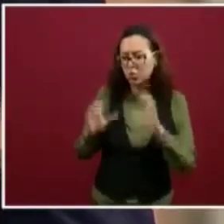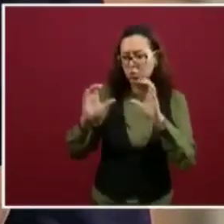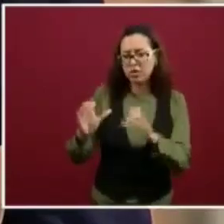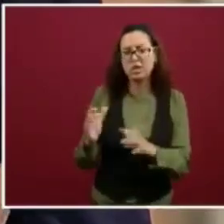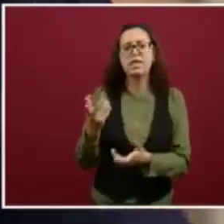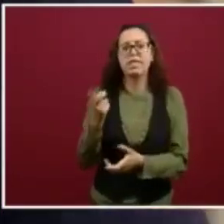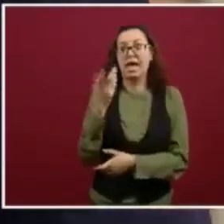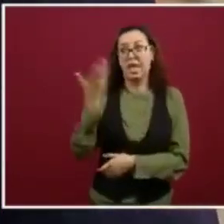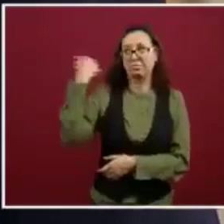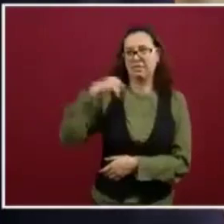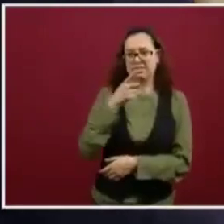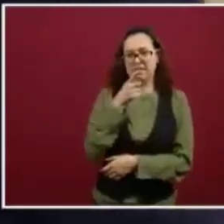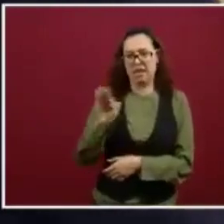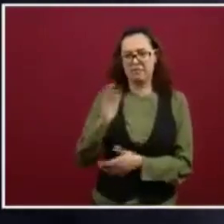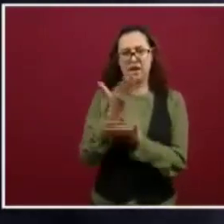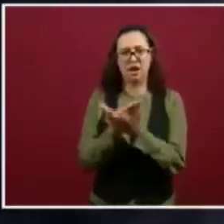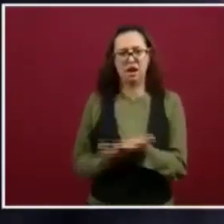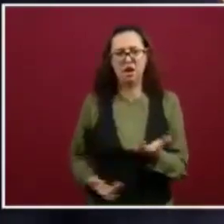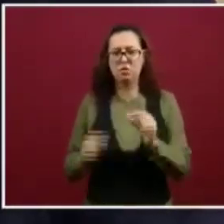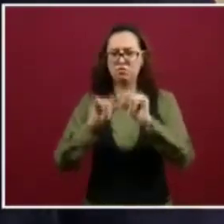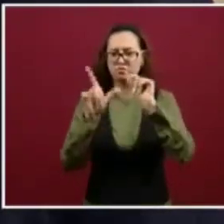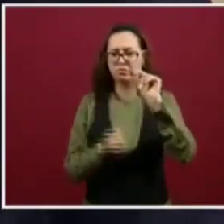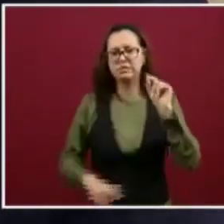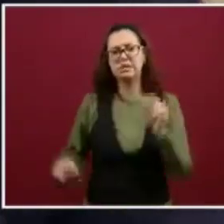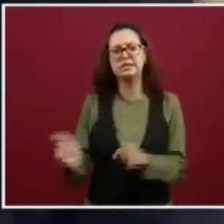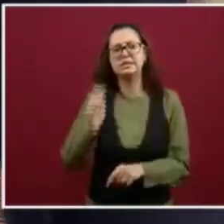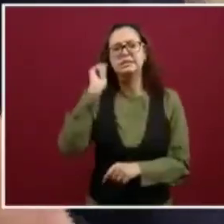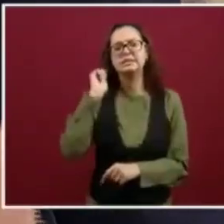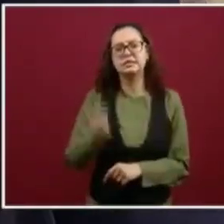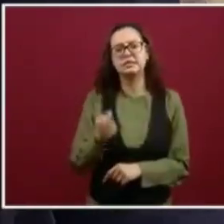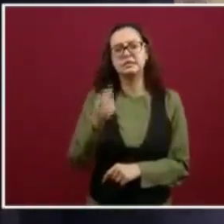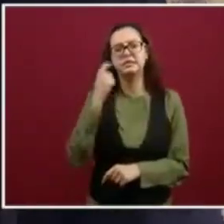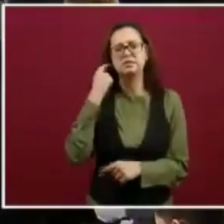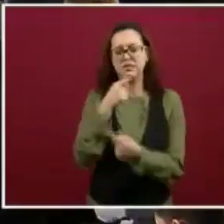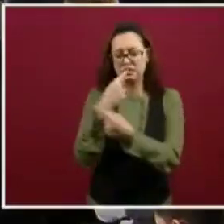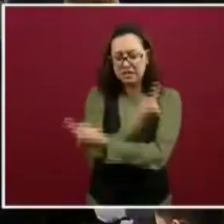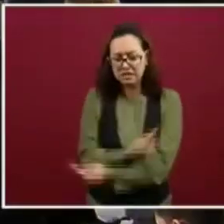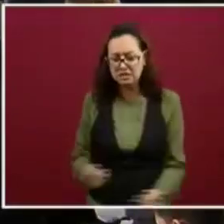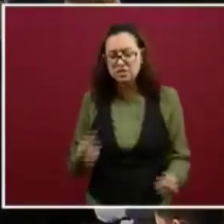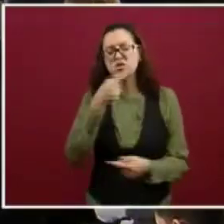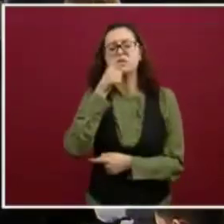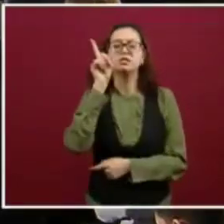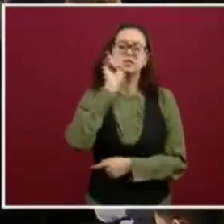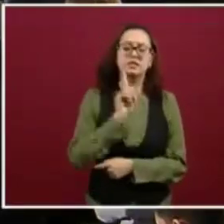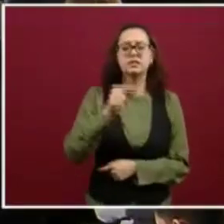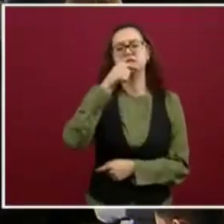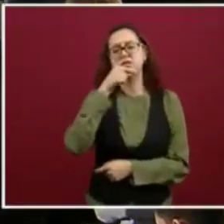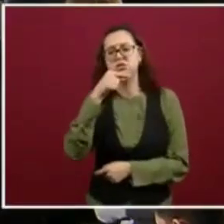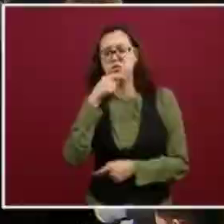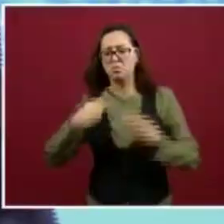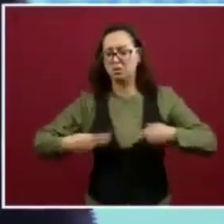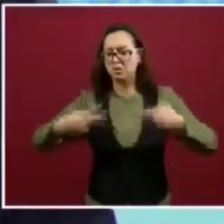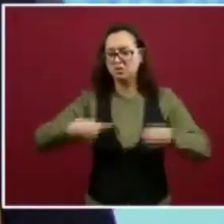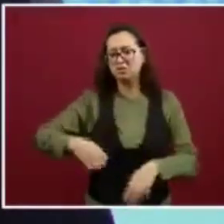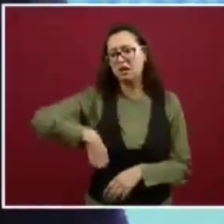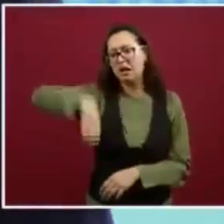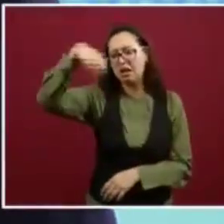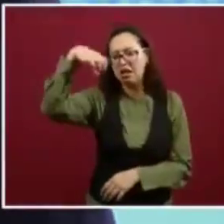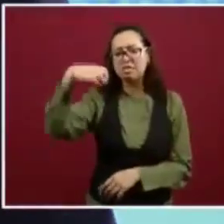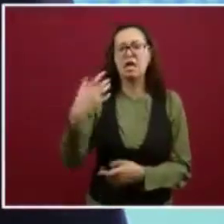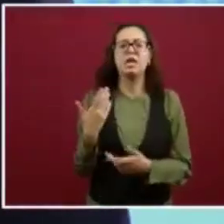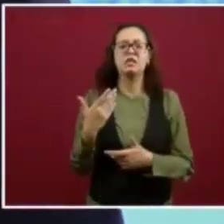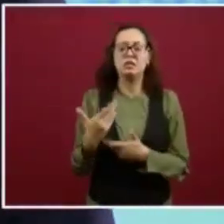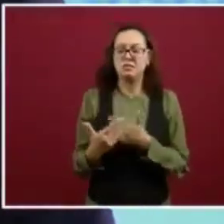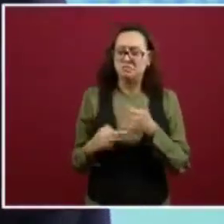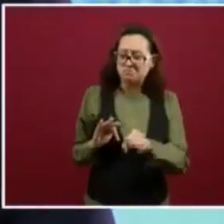haciendo a nivel nacional. Es realmente darle prioridad a la primera infancia, a los niños, a las niñas, a los adultos mayores, ¿no? Que ya vamos para